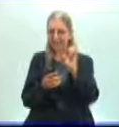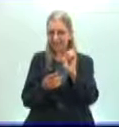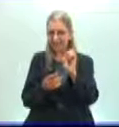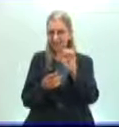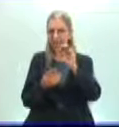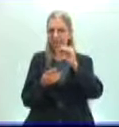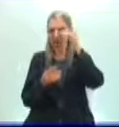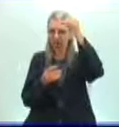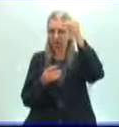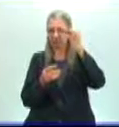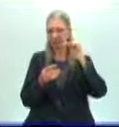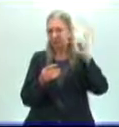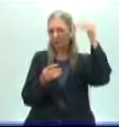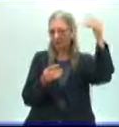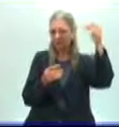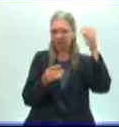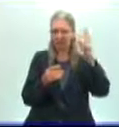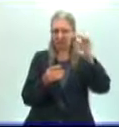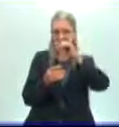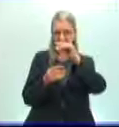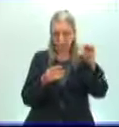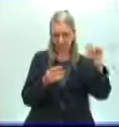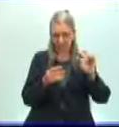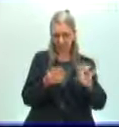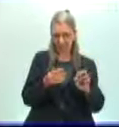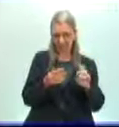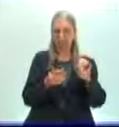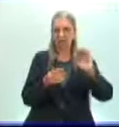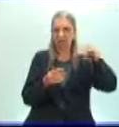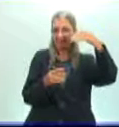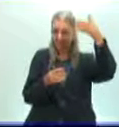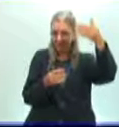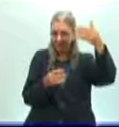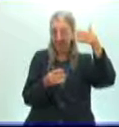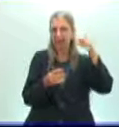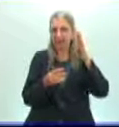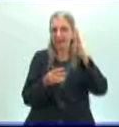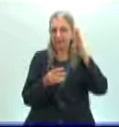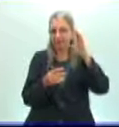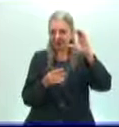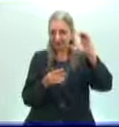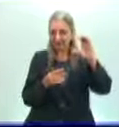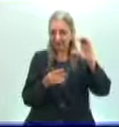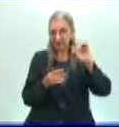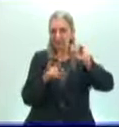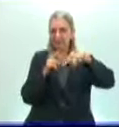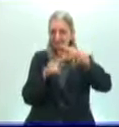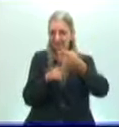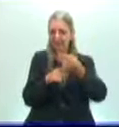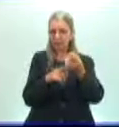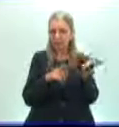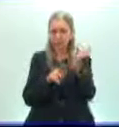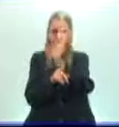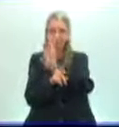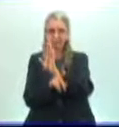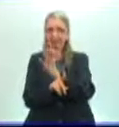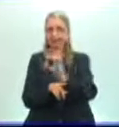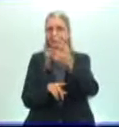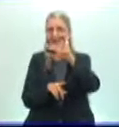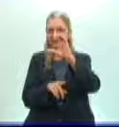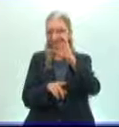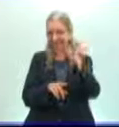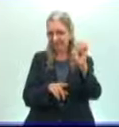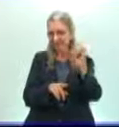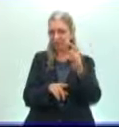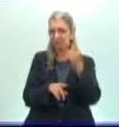numeradores. Ya esto nos está diciendo que el triángulo BCE es uno de los triángulos que debemos demostrar la semejanza. Vamos a